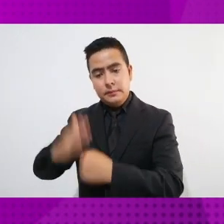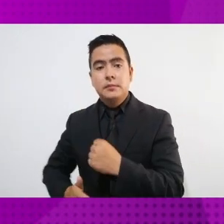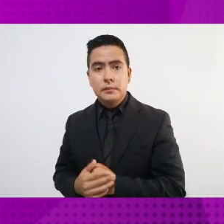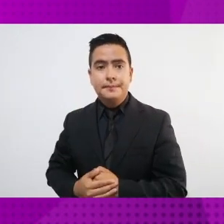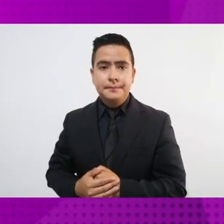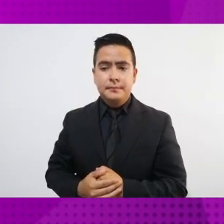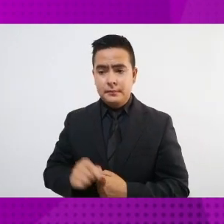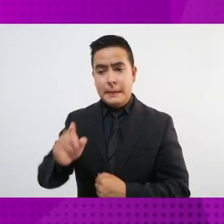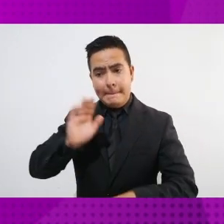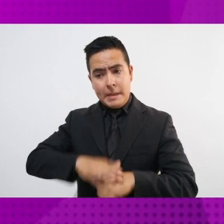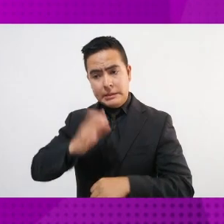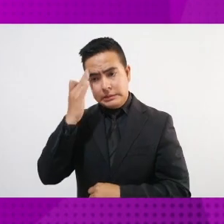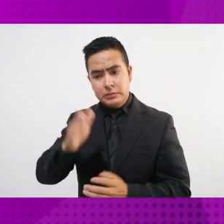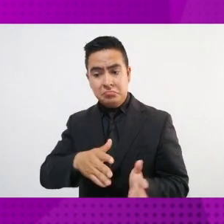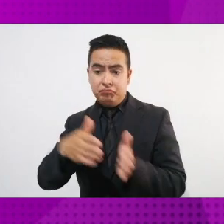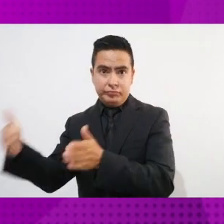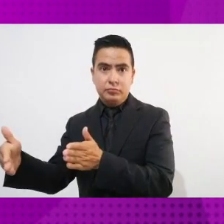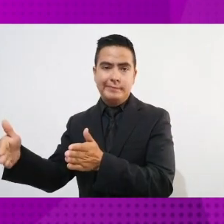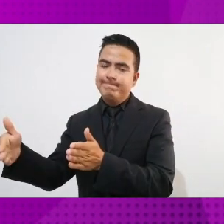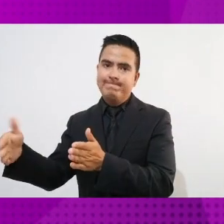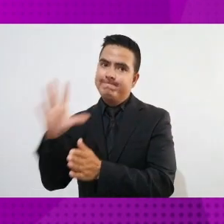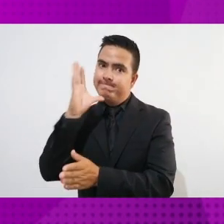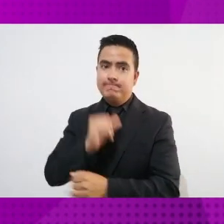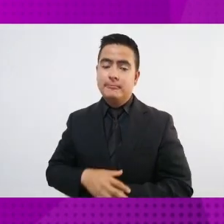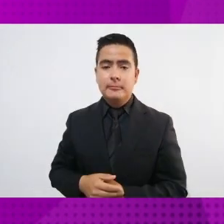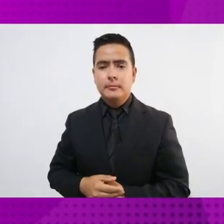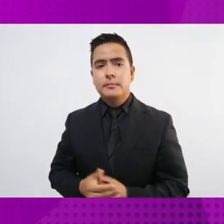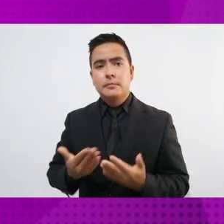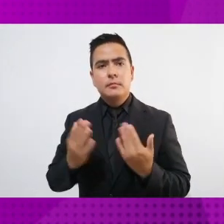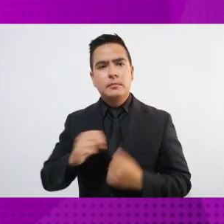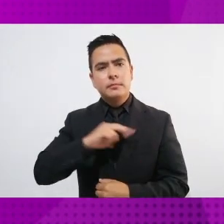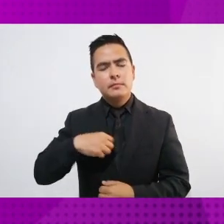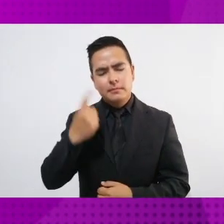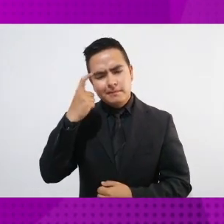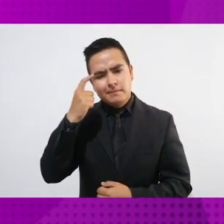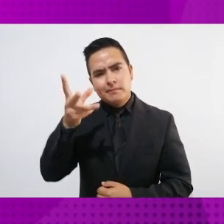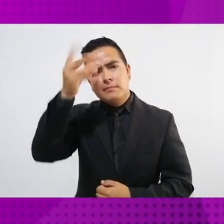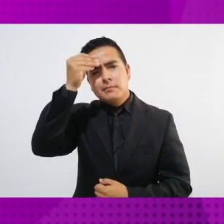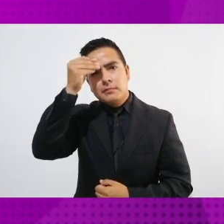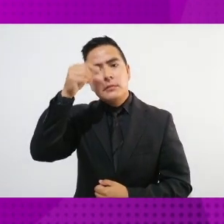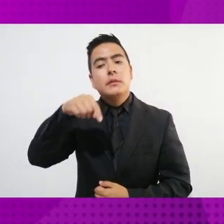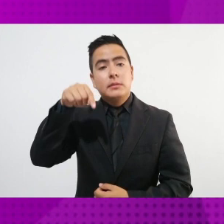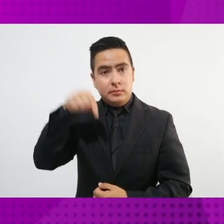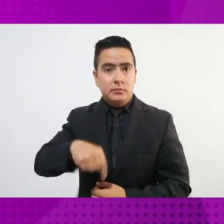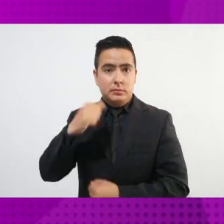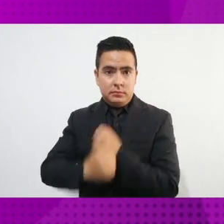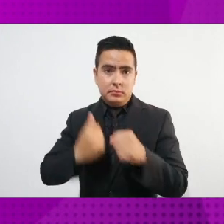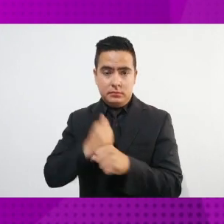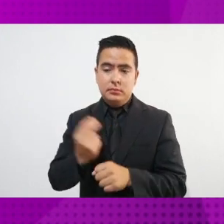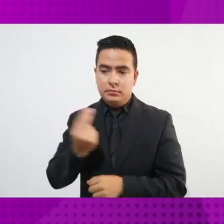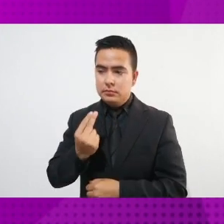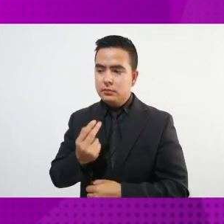mínima posibilidad de que se prorrogue hasta el año que entra. Así es que, en conclusión, tendremos que ir a elecciones este